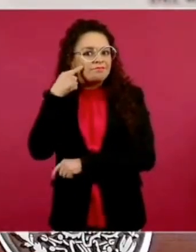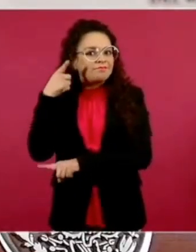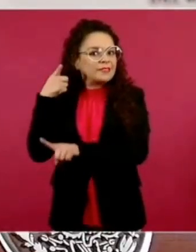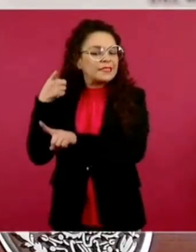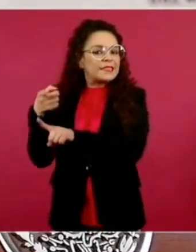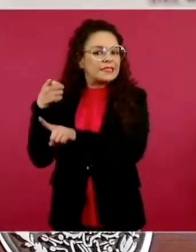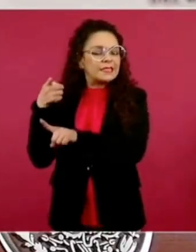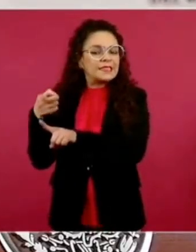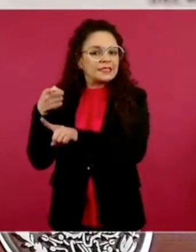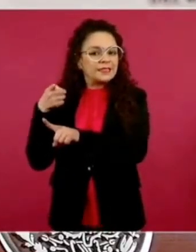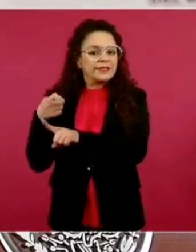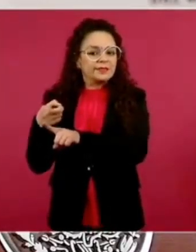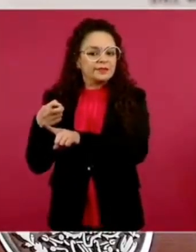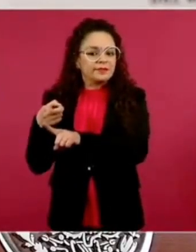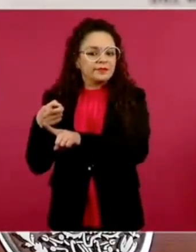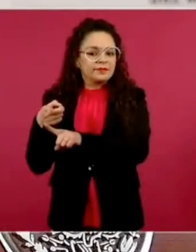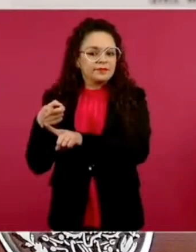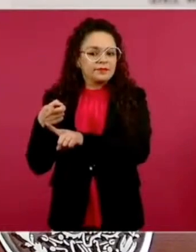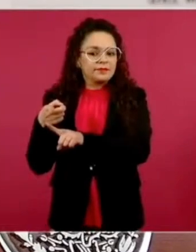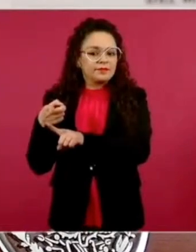Ahora sí que